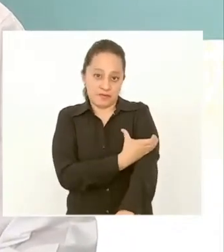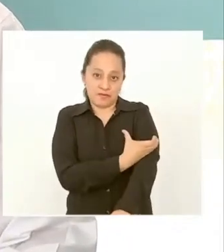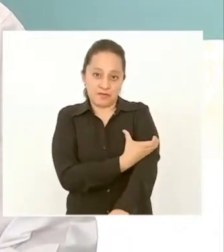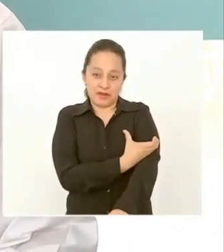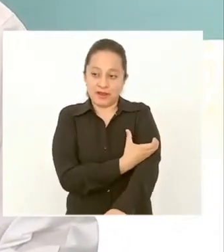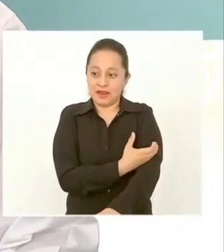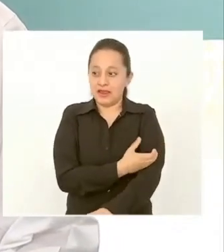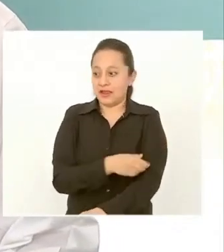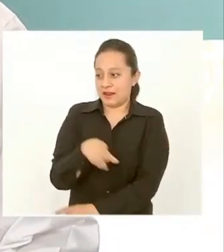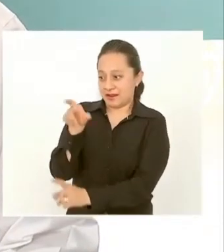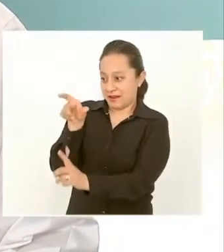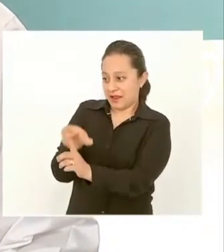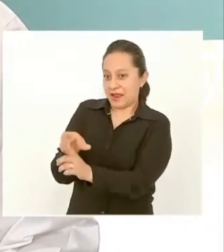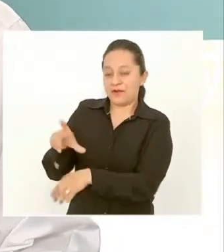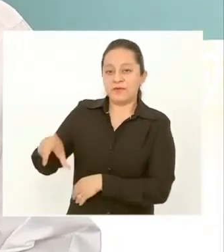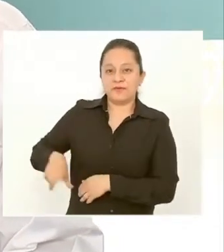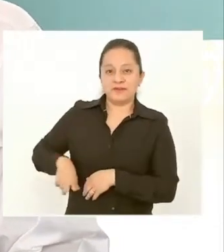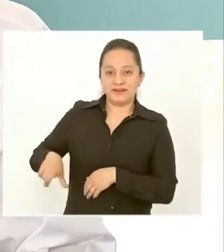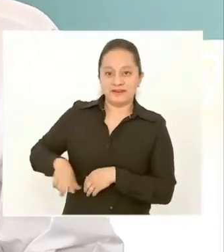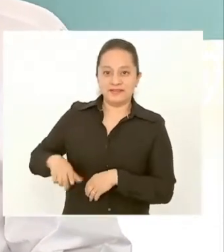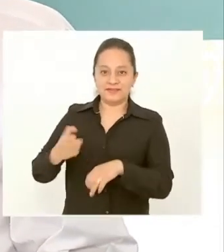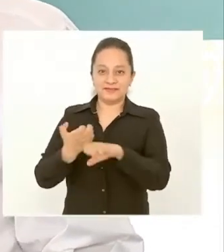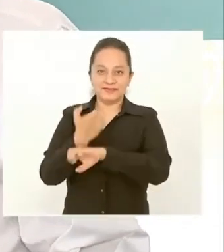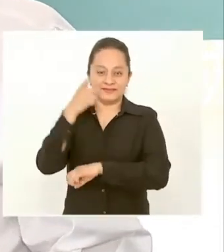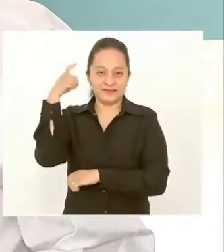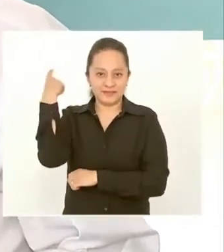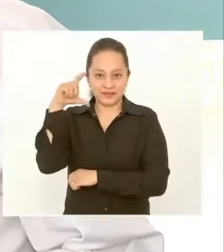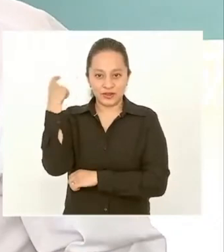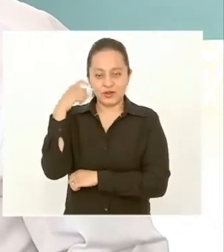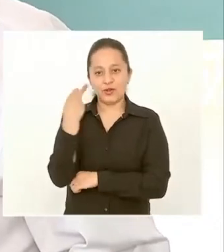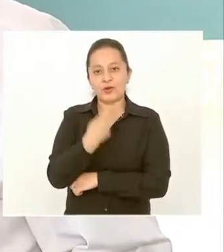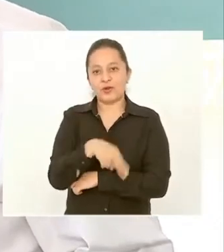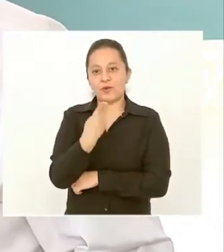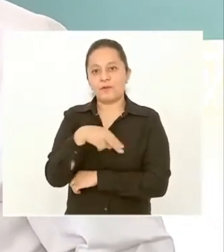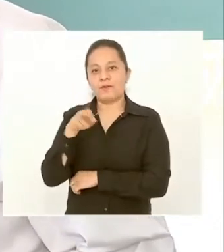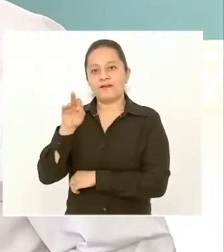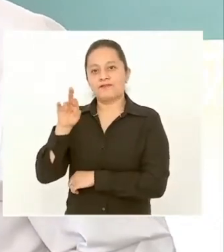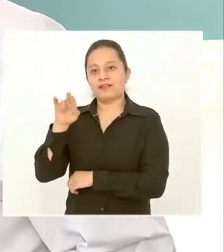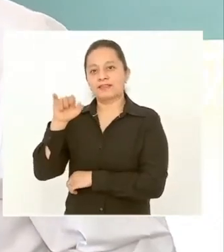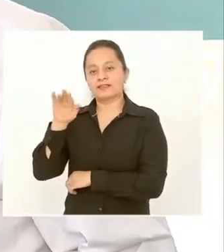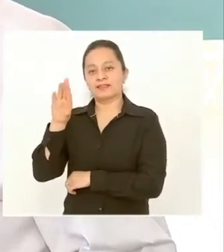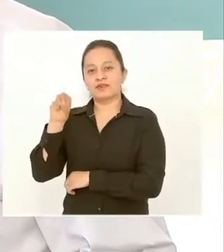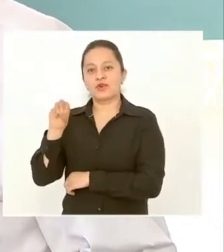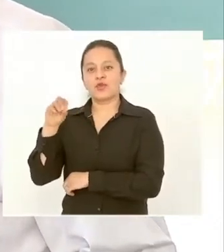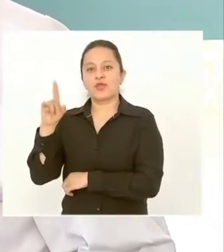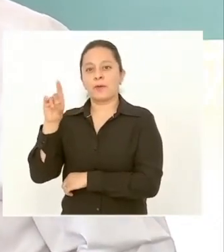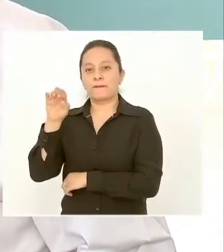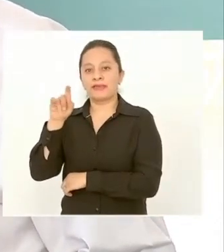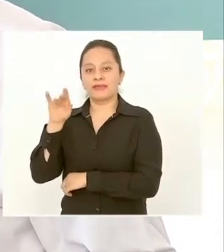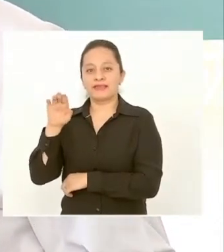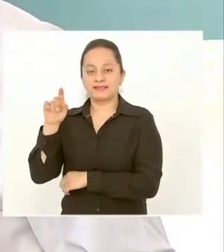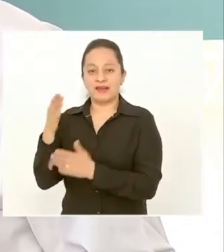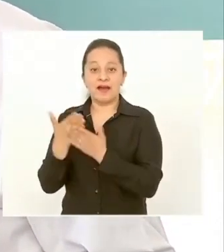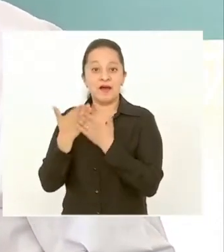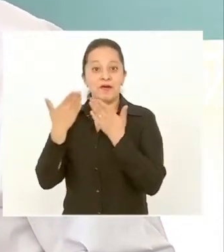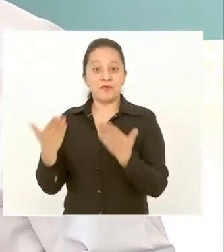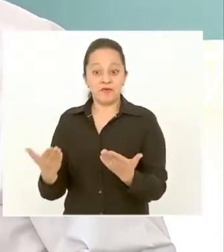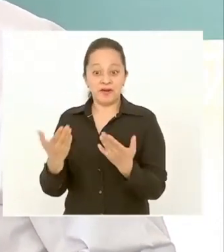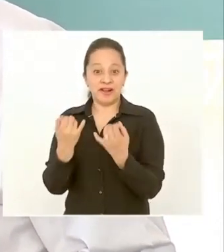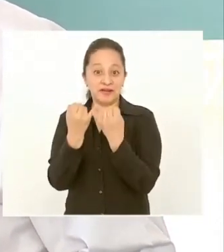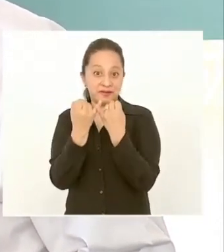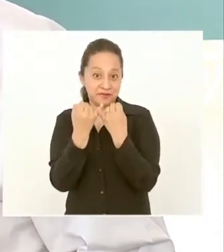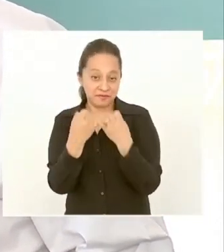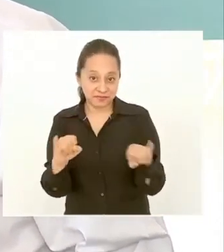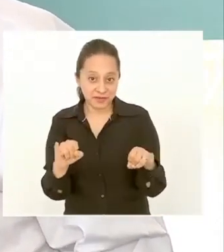suanno gobernador de querétaro francisco domínguez en la inauguración de este hospital